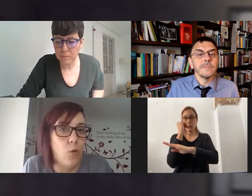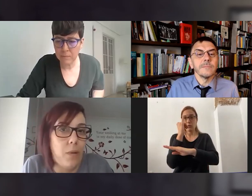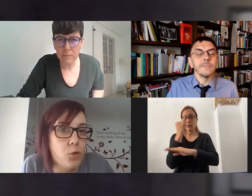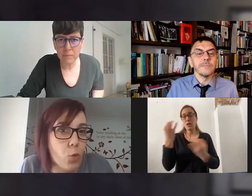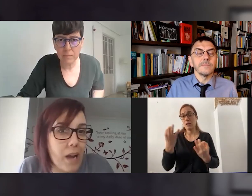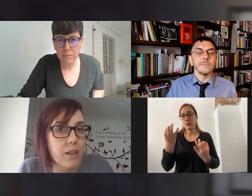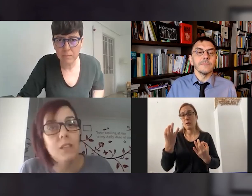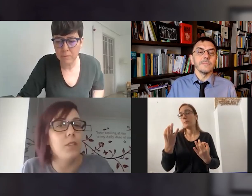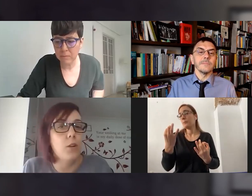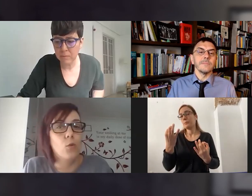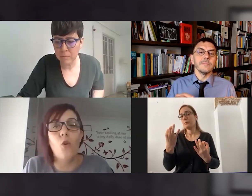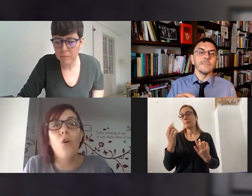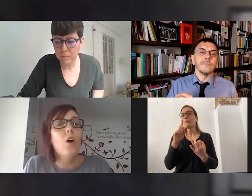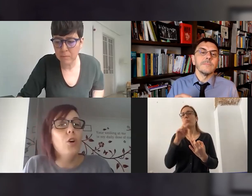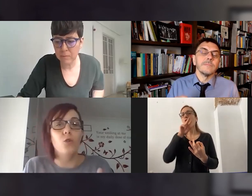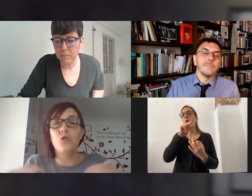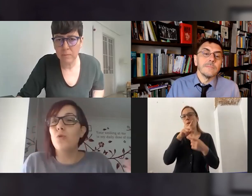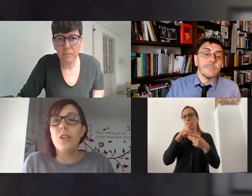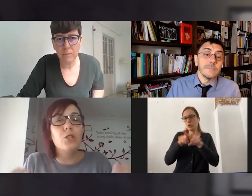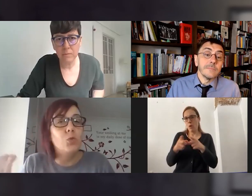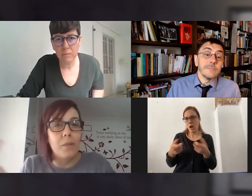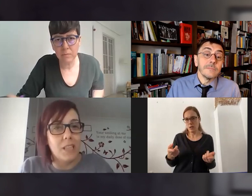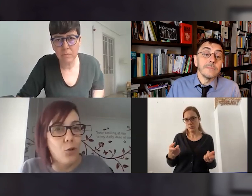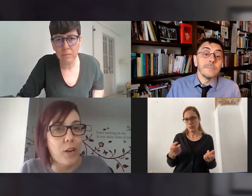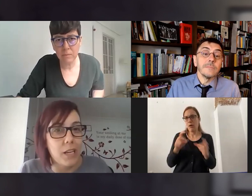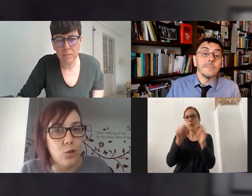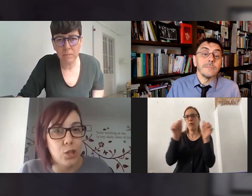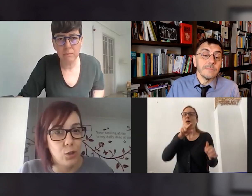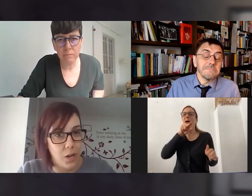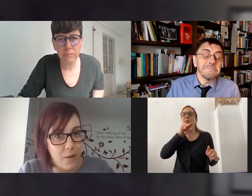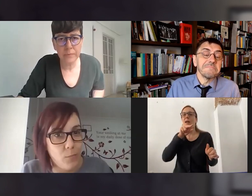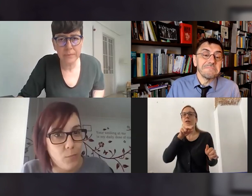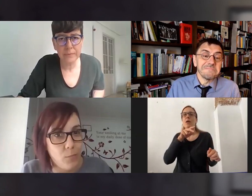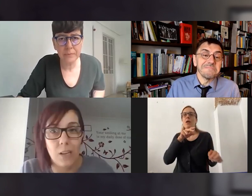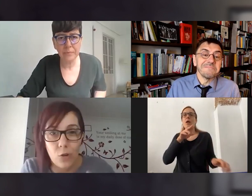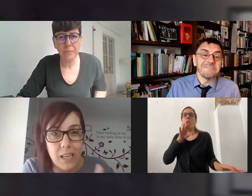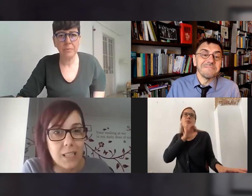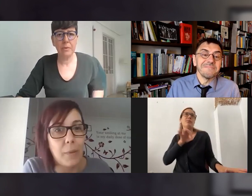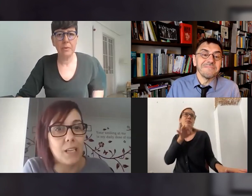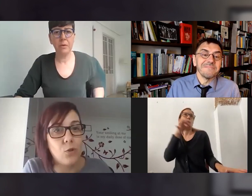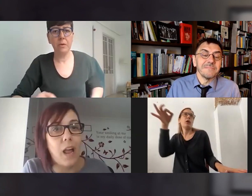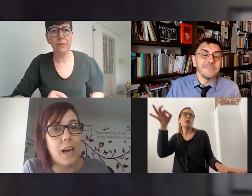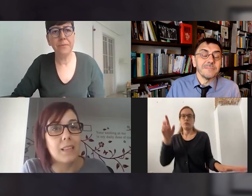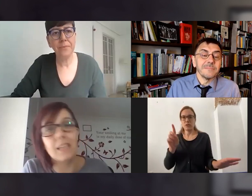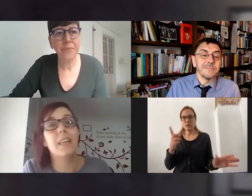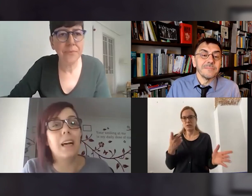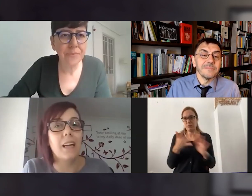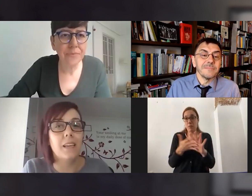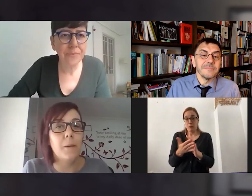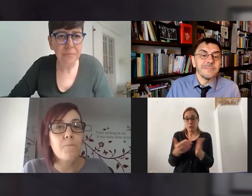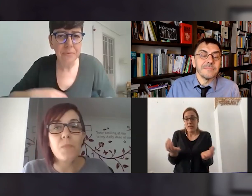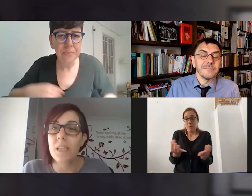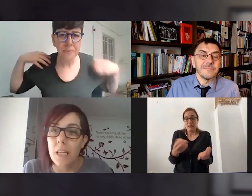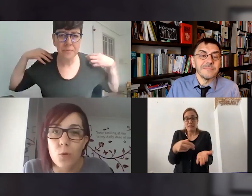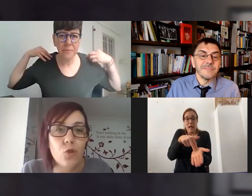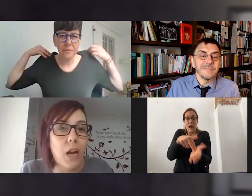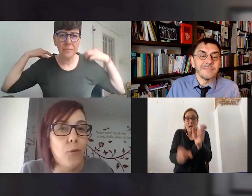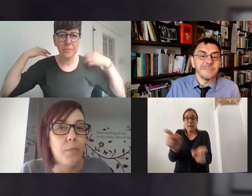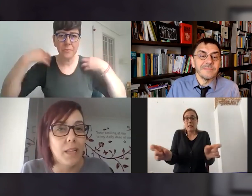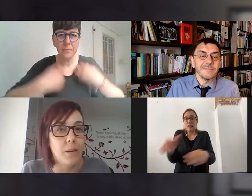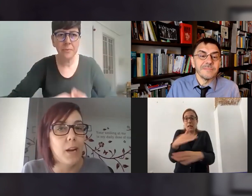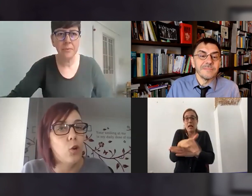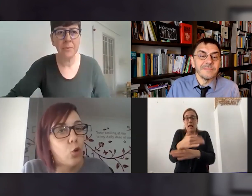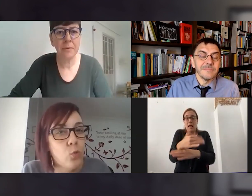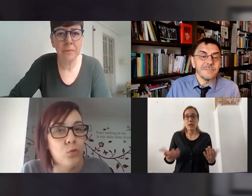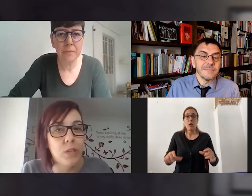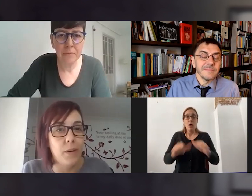que no hablamos igual, no somos tan sumamente correctos, sino que hablamos más de lo que le está pasando a la gente en la calle, que tenemos otra